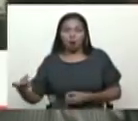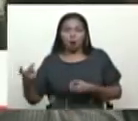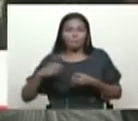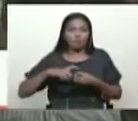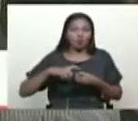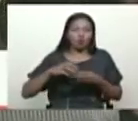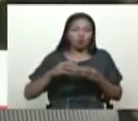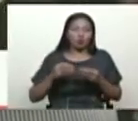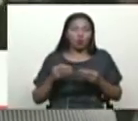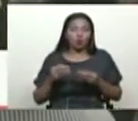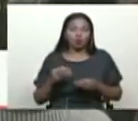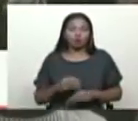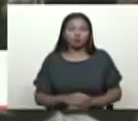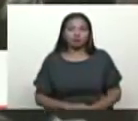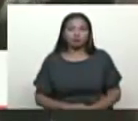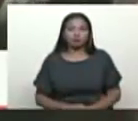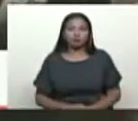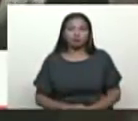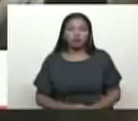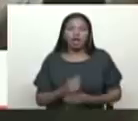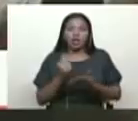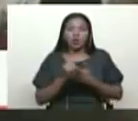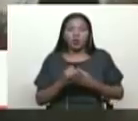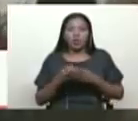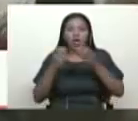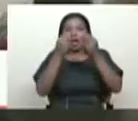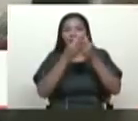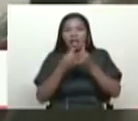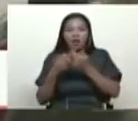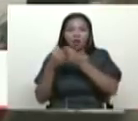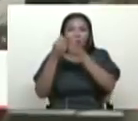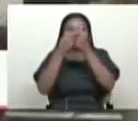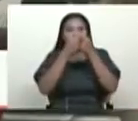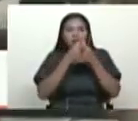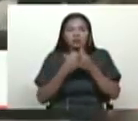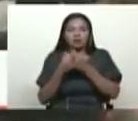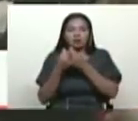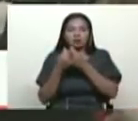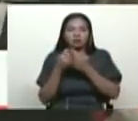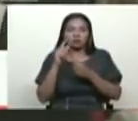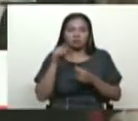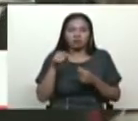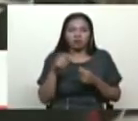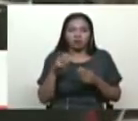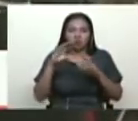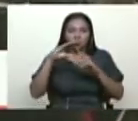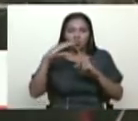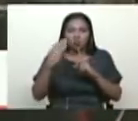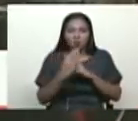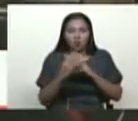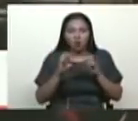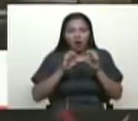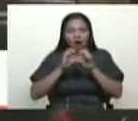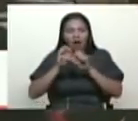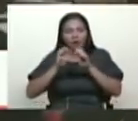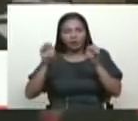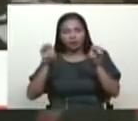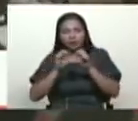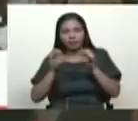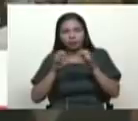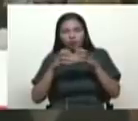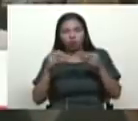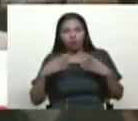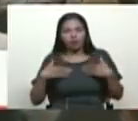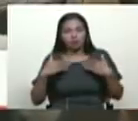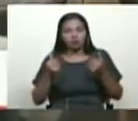de cooperación en la economía. Un plan de cooperación cultural, educativo, en la